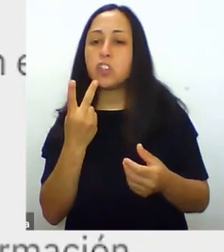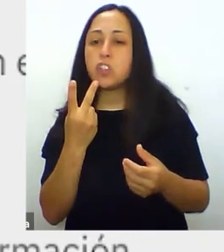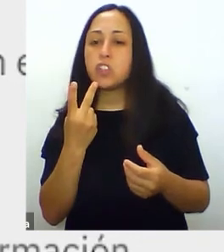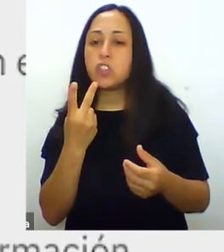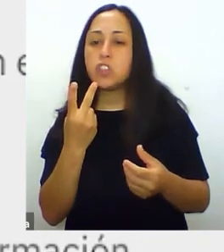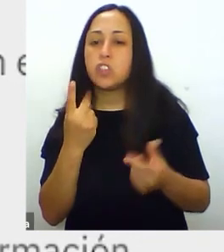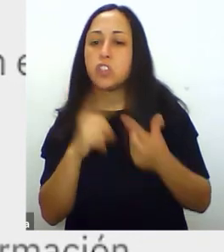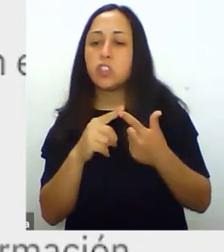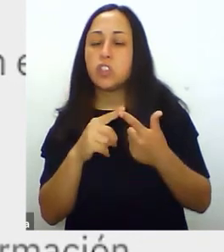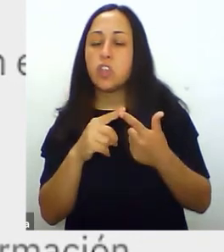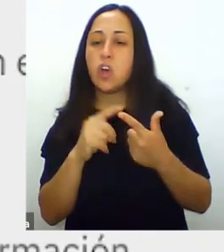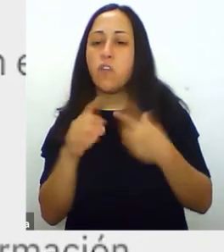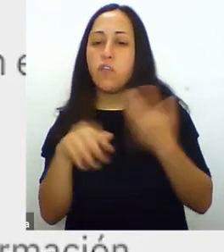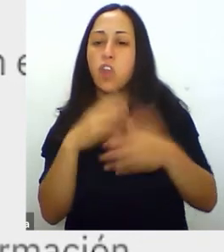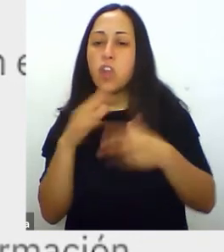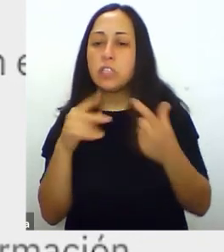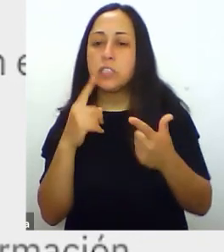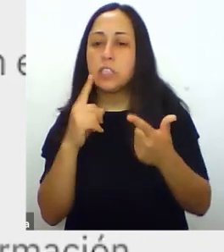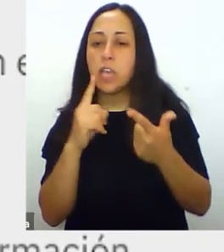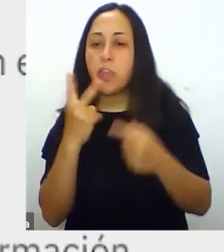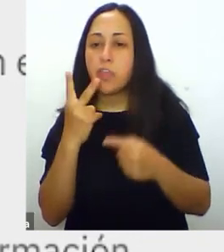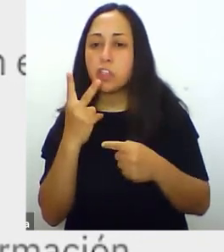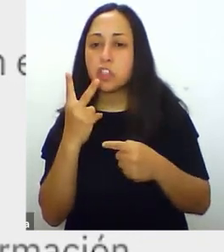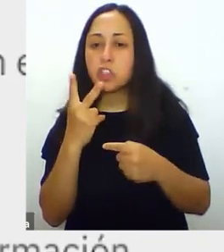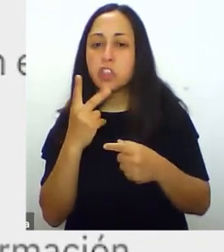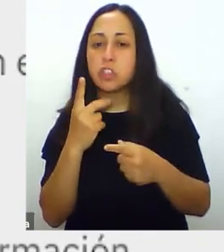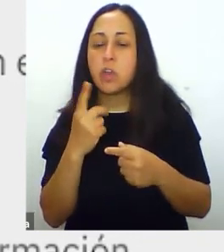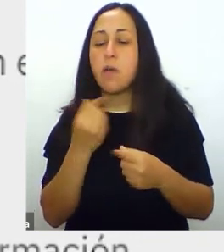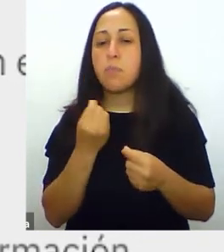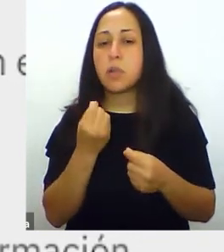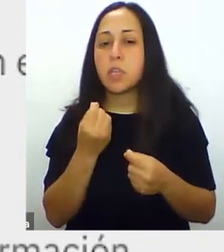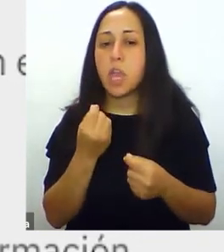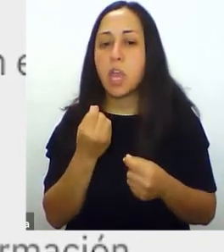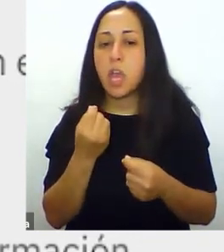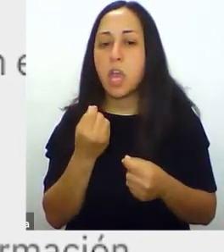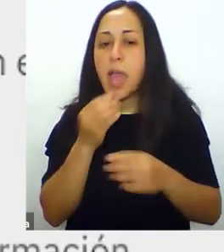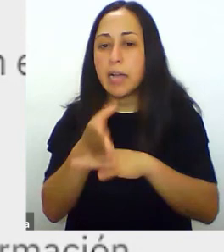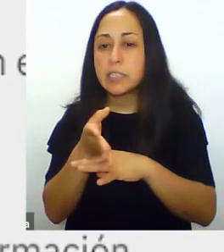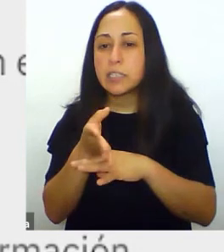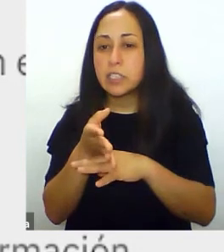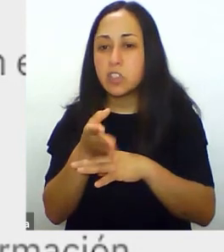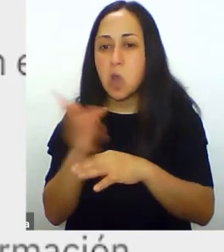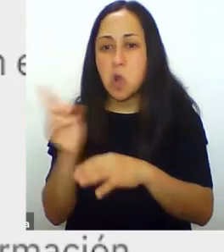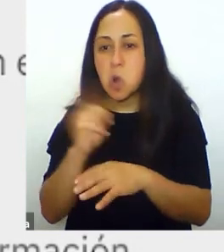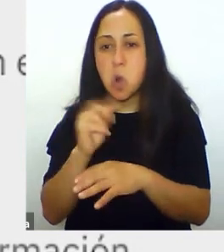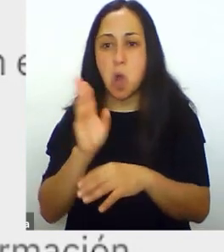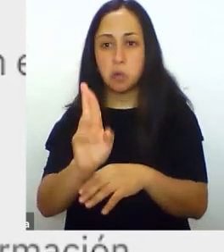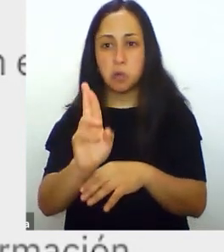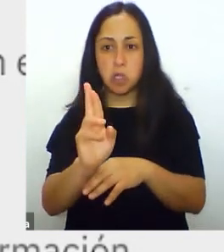control no autorizado, o sea que alguien, en este caso posiblemente su exnovio,